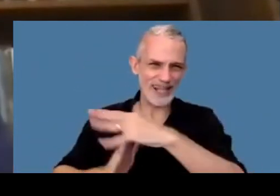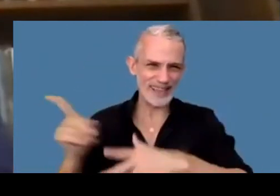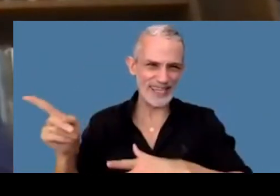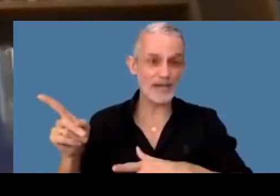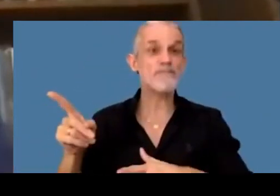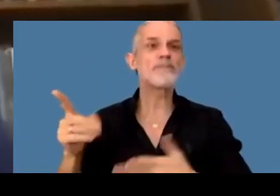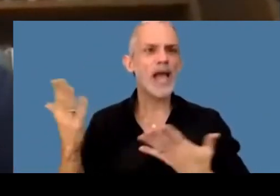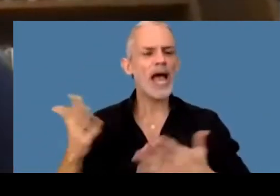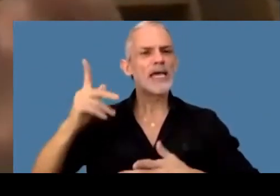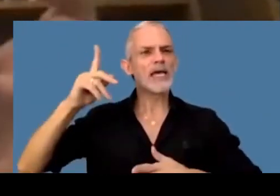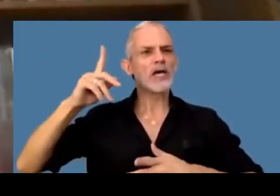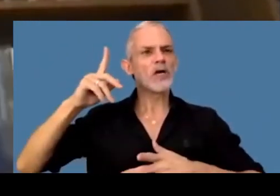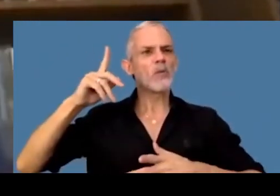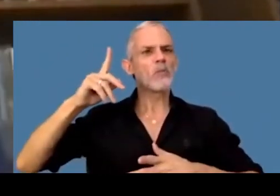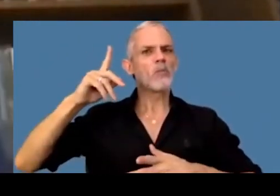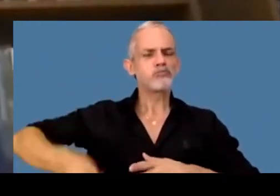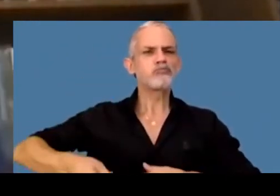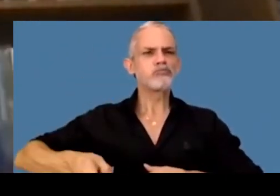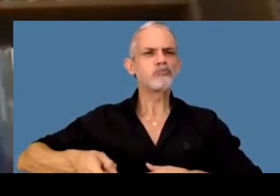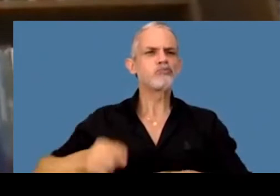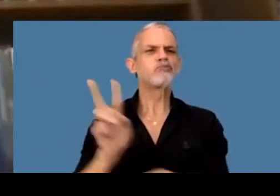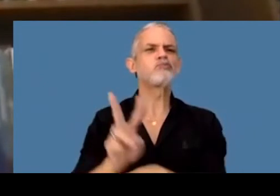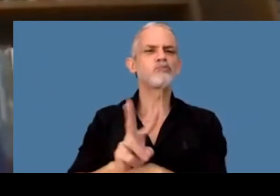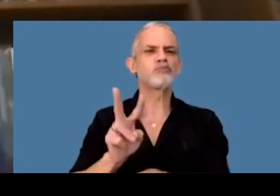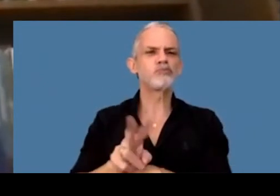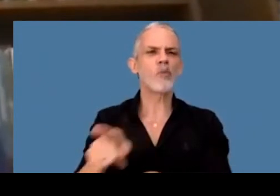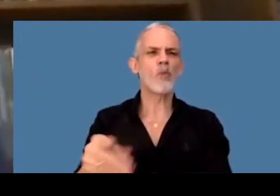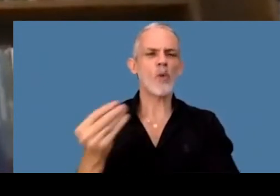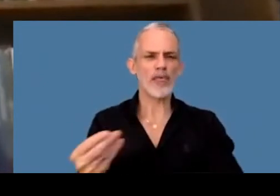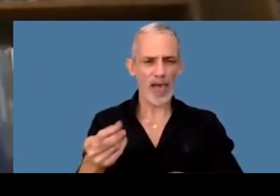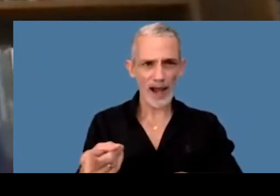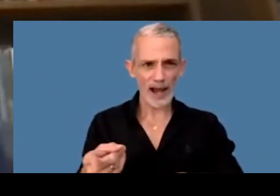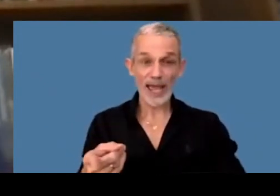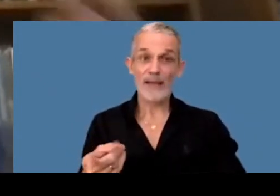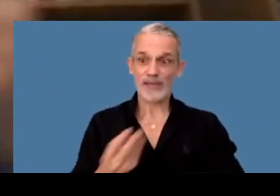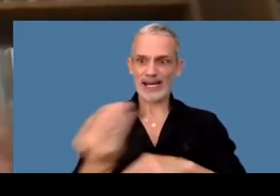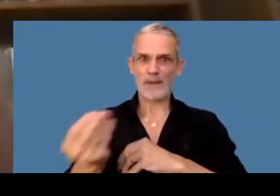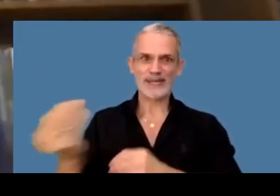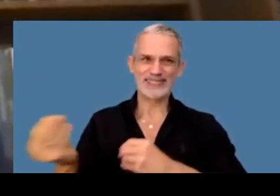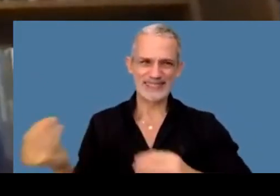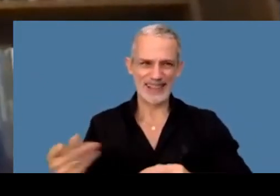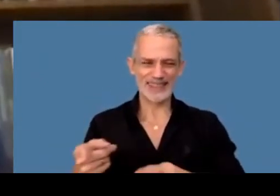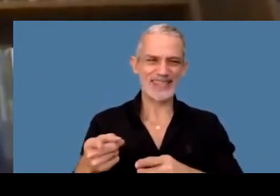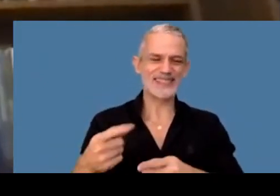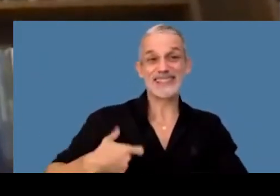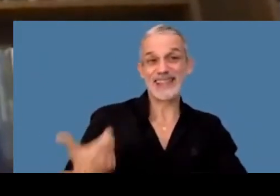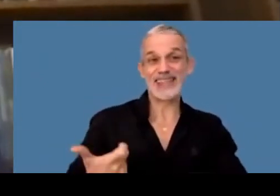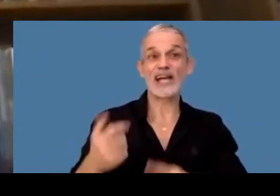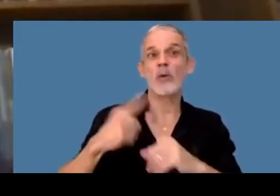se da protección también a representantes sindicales por las